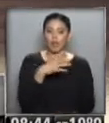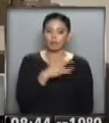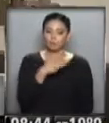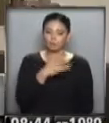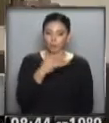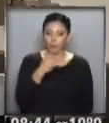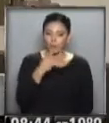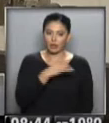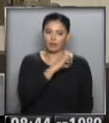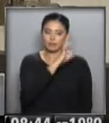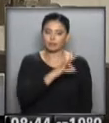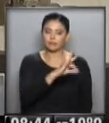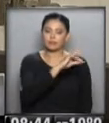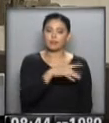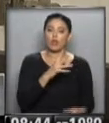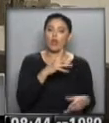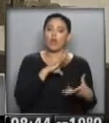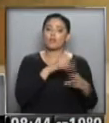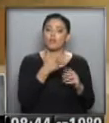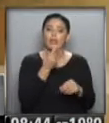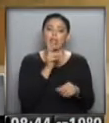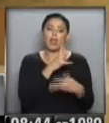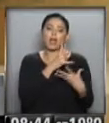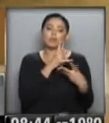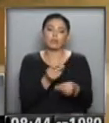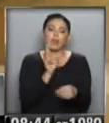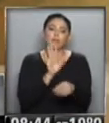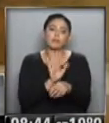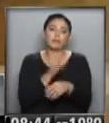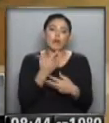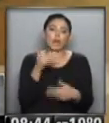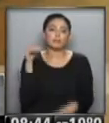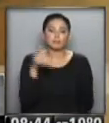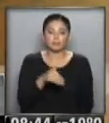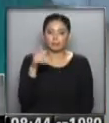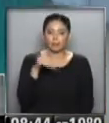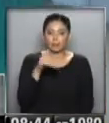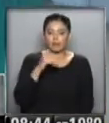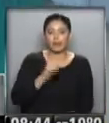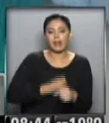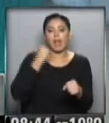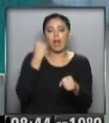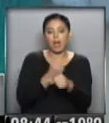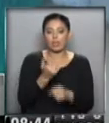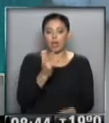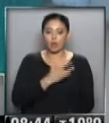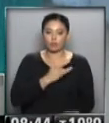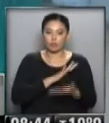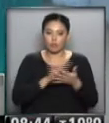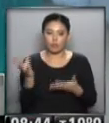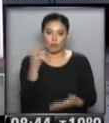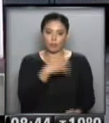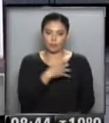en un procedimiento que le permitirá esperar con mayor tranquilidad la aparición de un donante